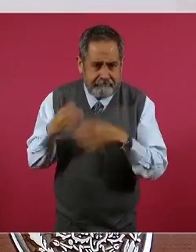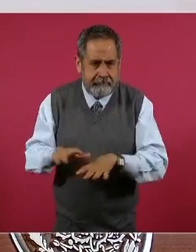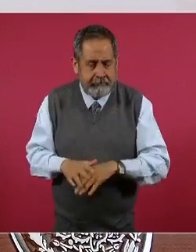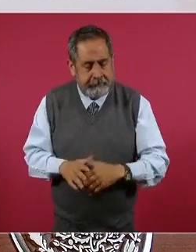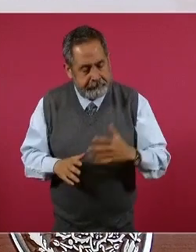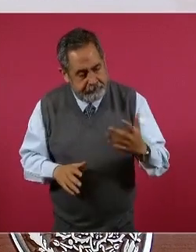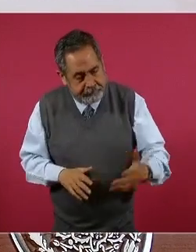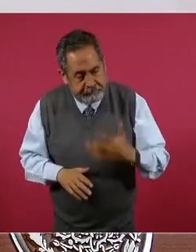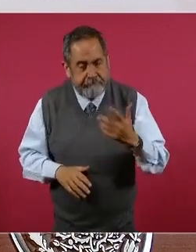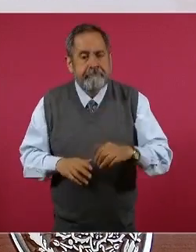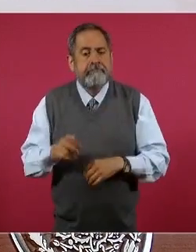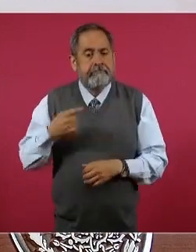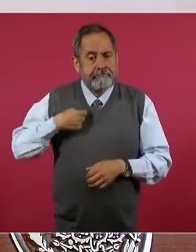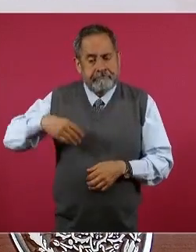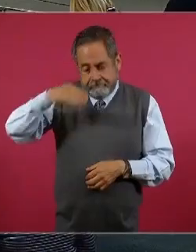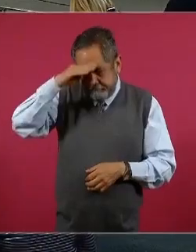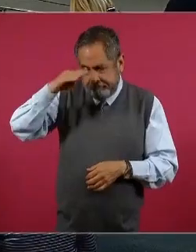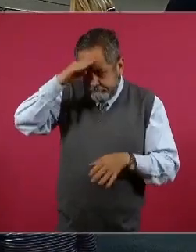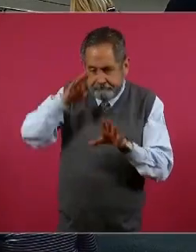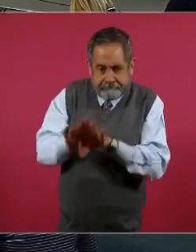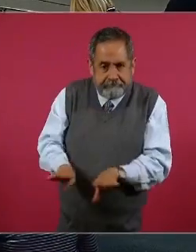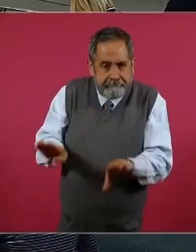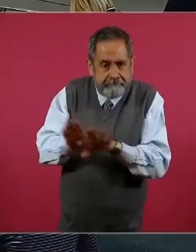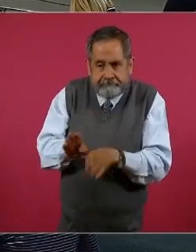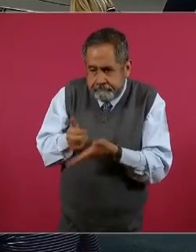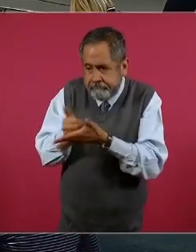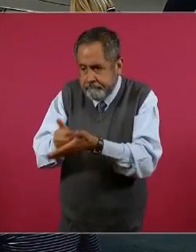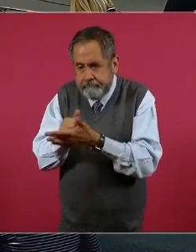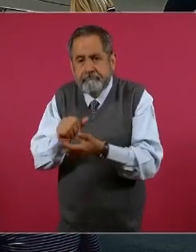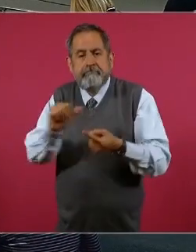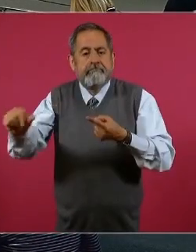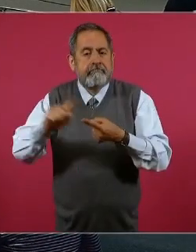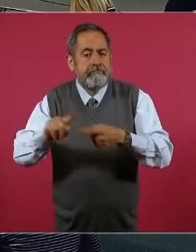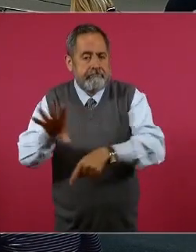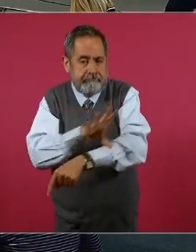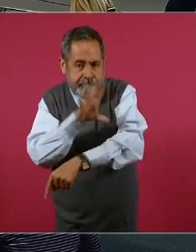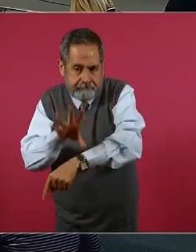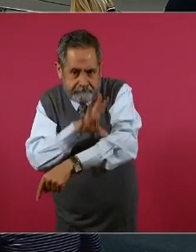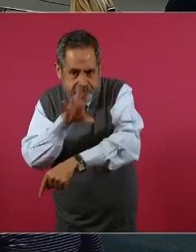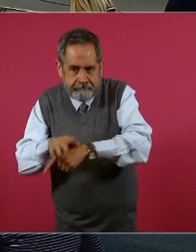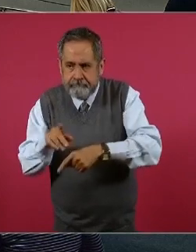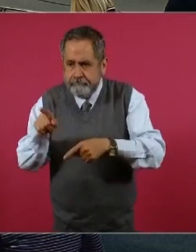Entonces, estamos atendiendo a los electricistas,